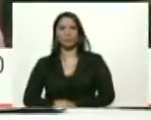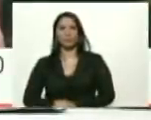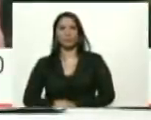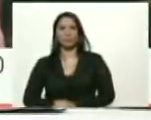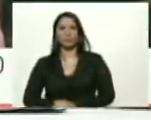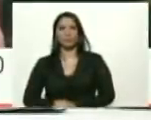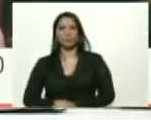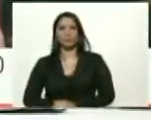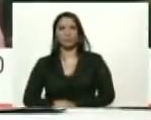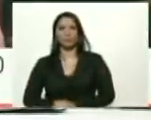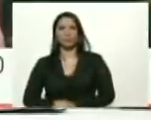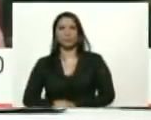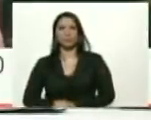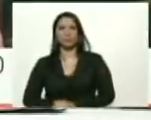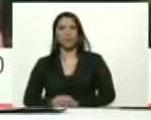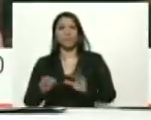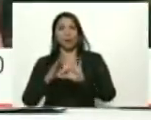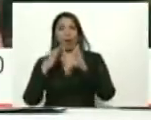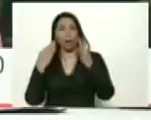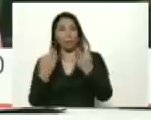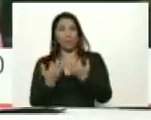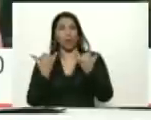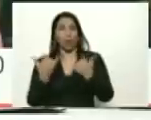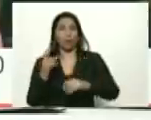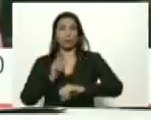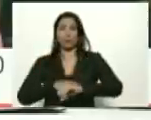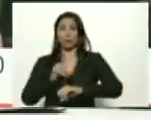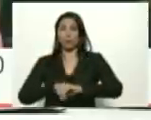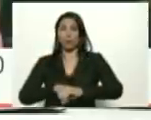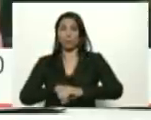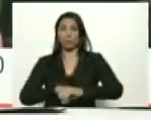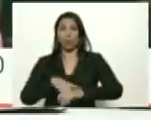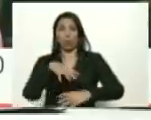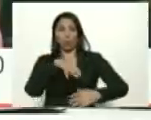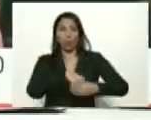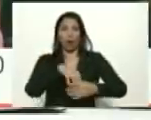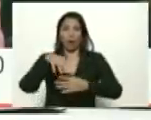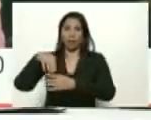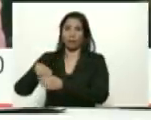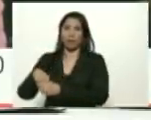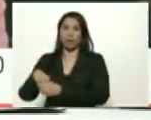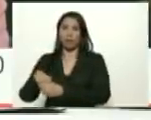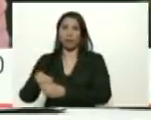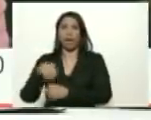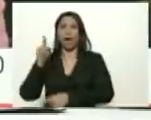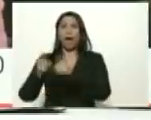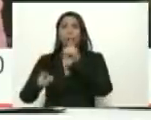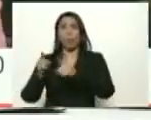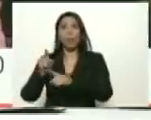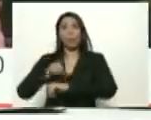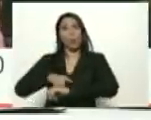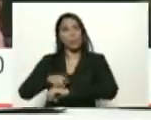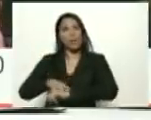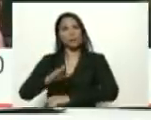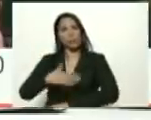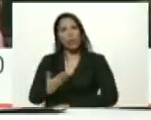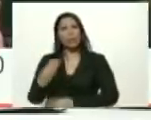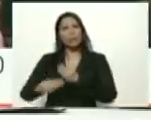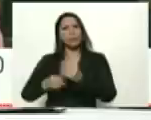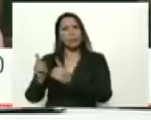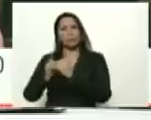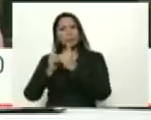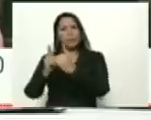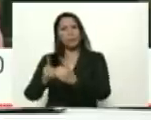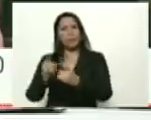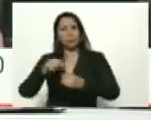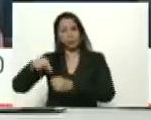comunitaria, familiar, ahora en tiempos de cuarentena. Si en algún momento uno puede hacerle seguimiento a un